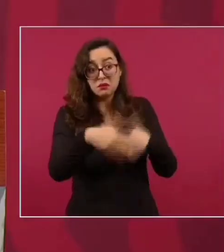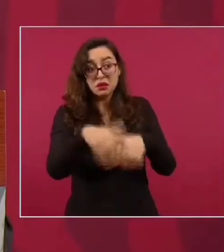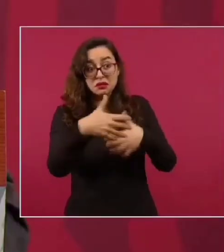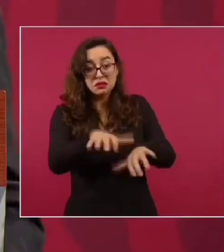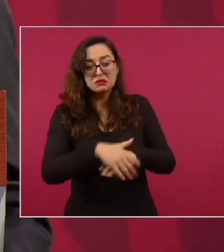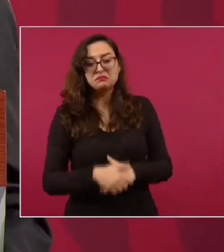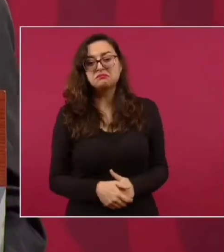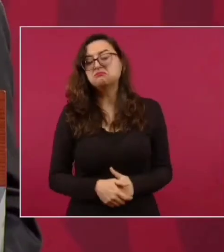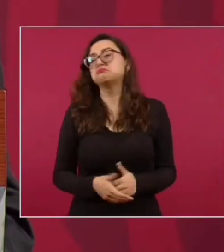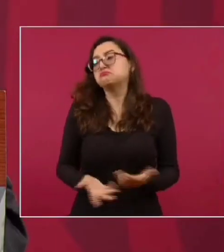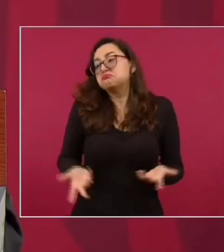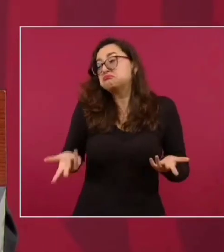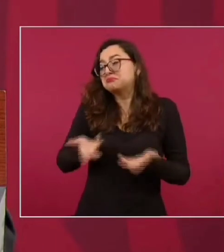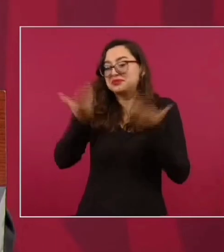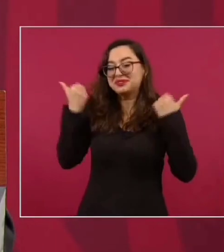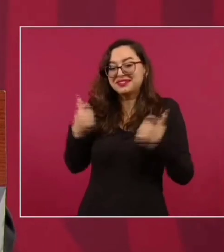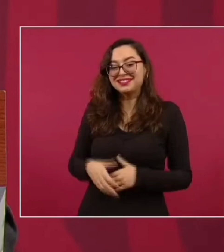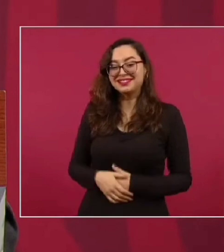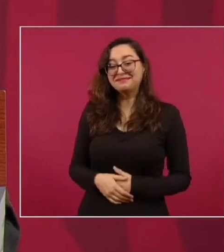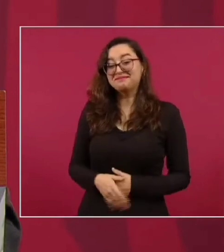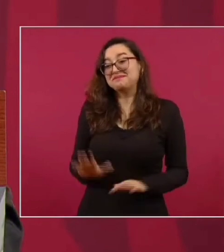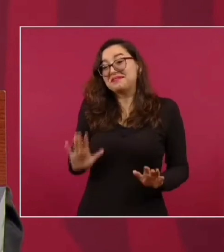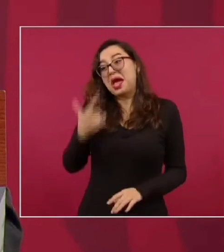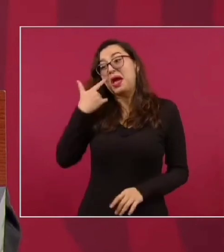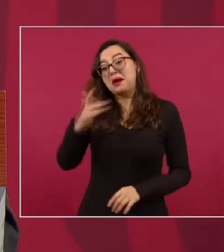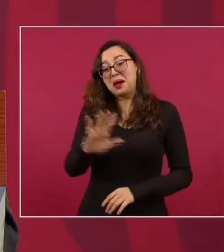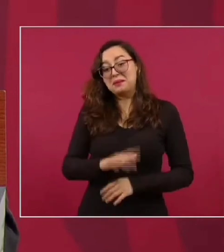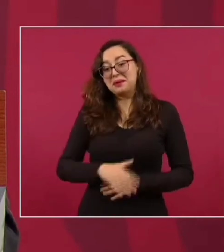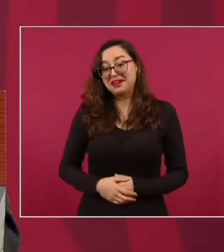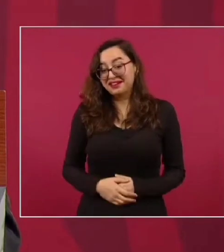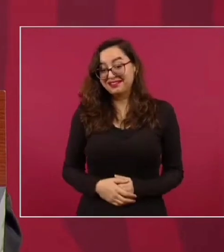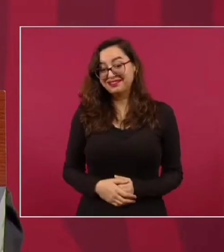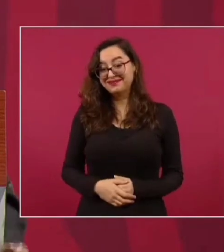pronto sí, hasta